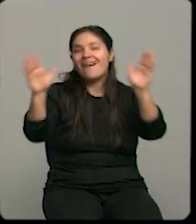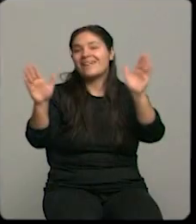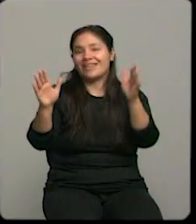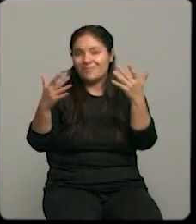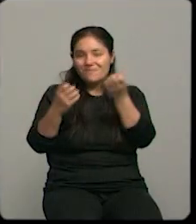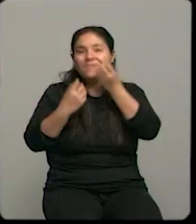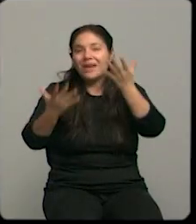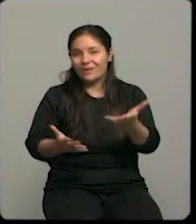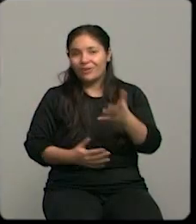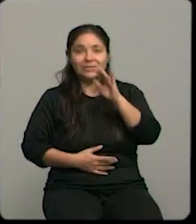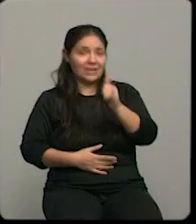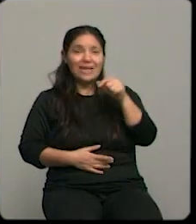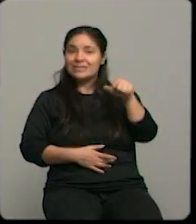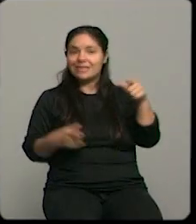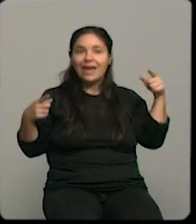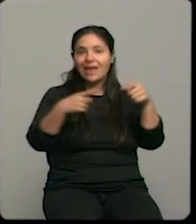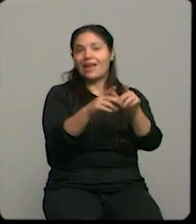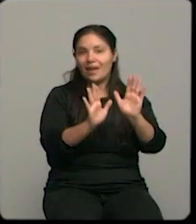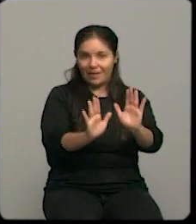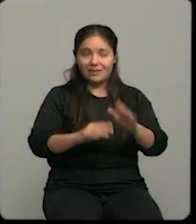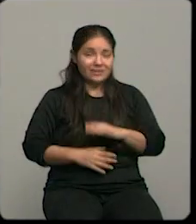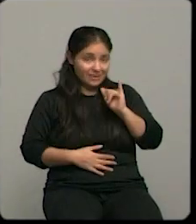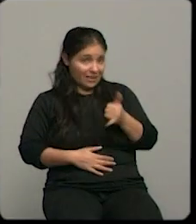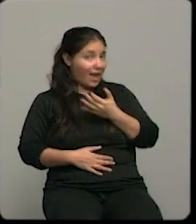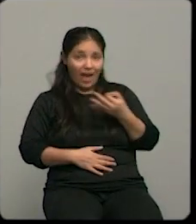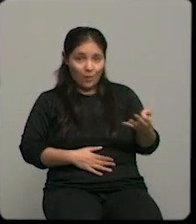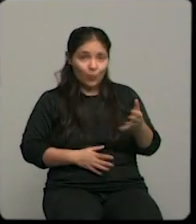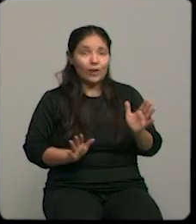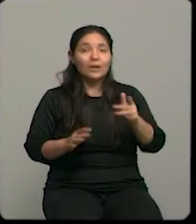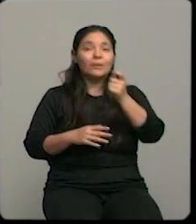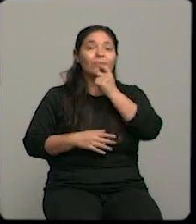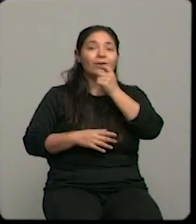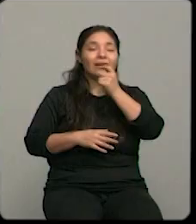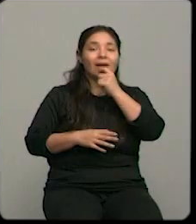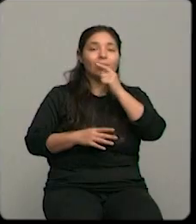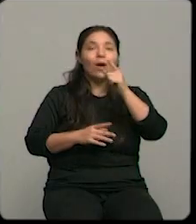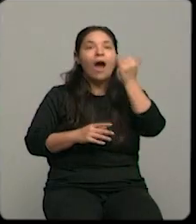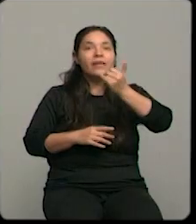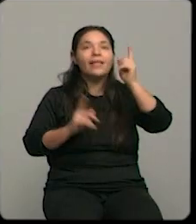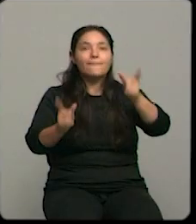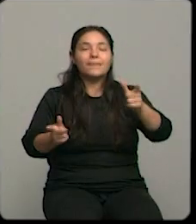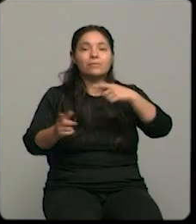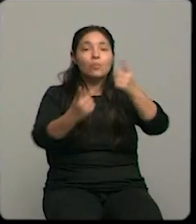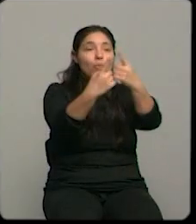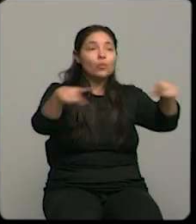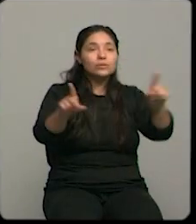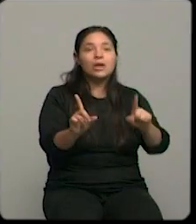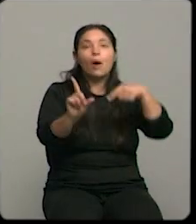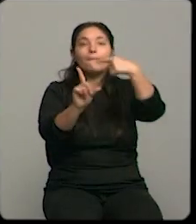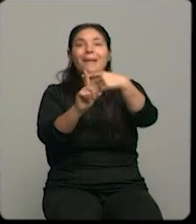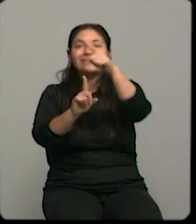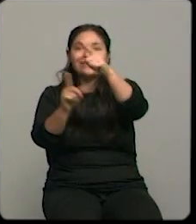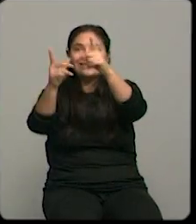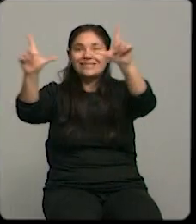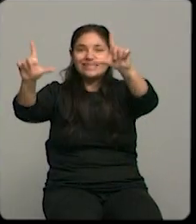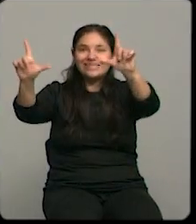camino. Es uno de los caminos. Claro. ¿No? Es uno de los caminos. Así como a veces tenés la apoyatura audiovisual. Claramente no nos imaginamos un concierto de